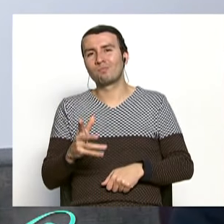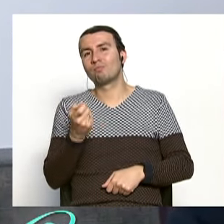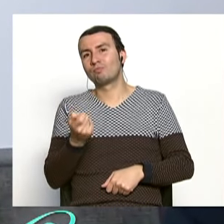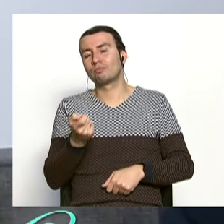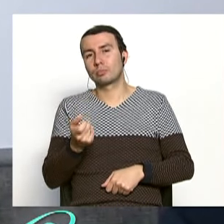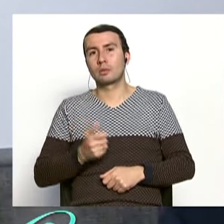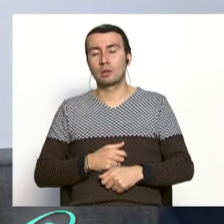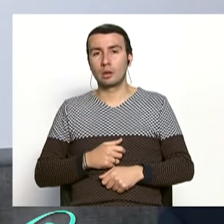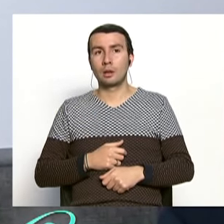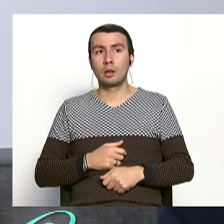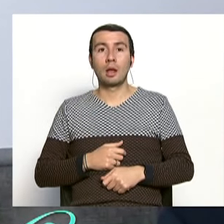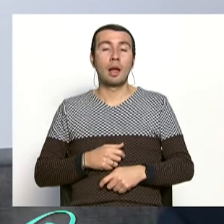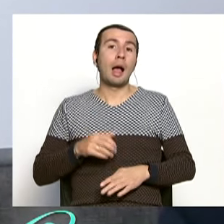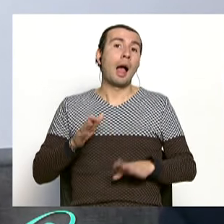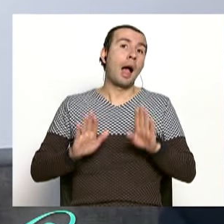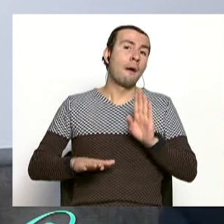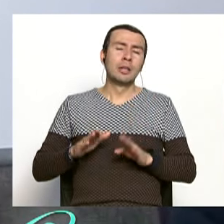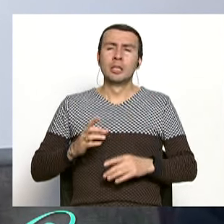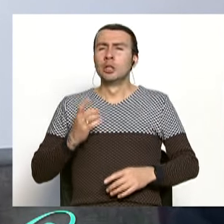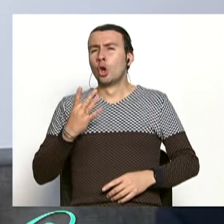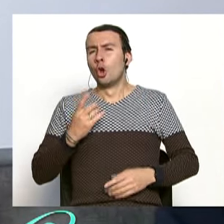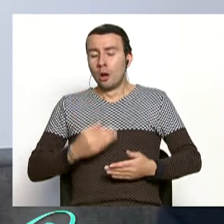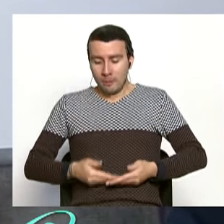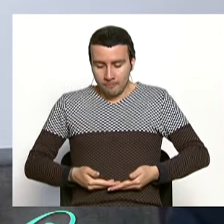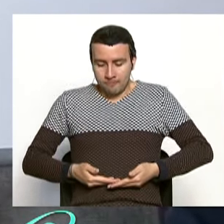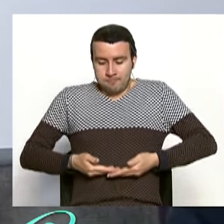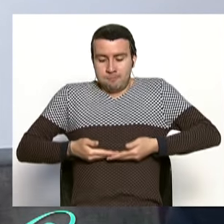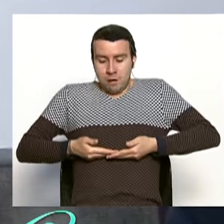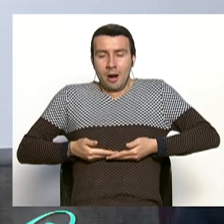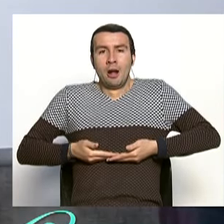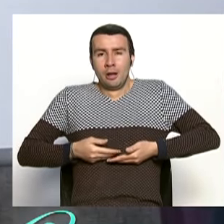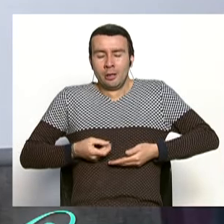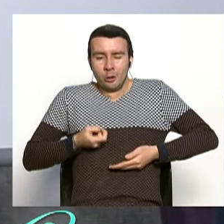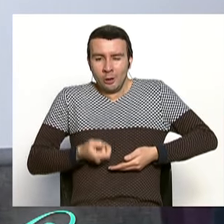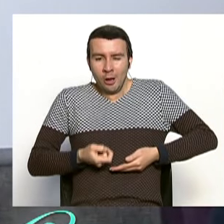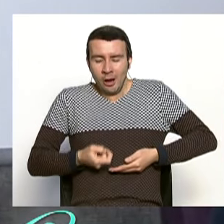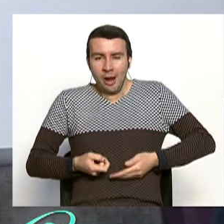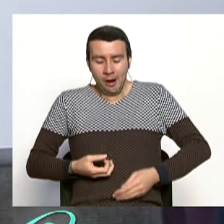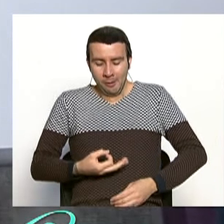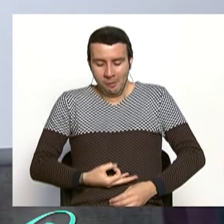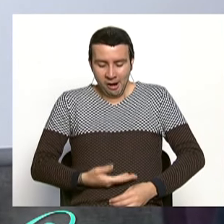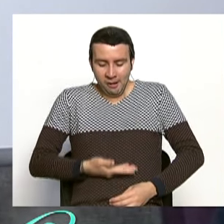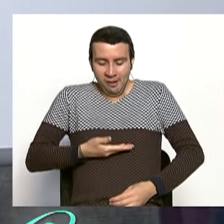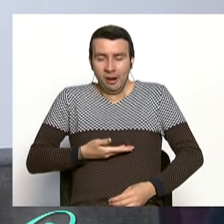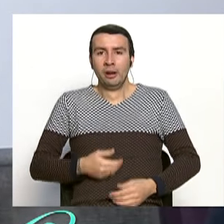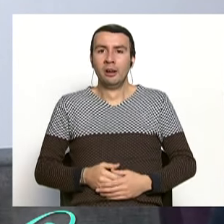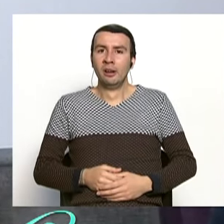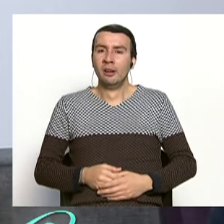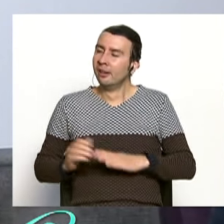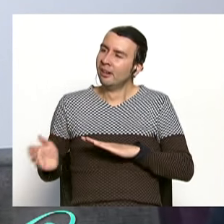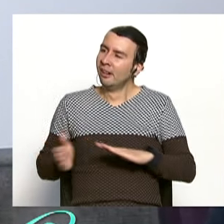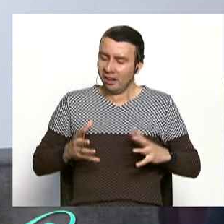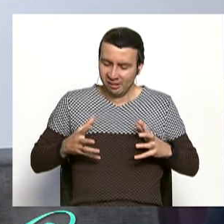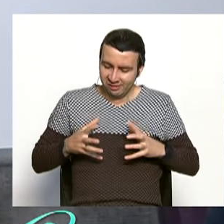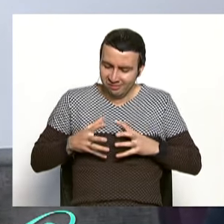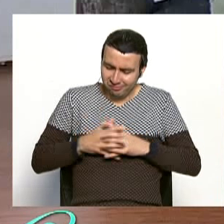generalmente se presentan con un dolor un poco más arriba cercano al nivel de loo Qué son las